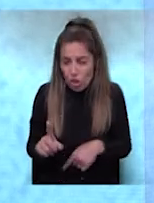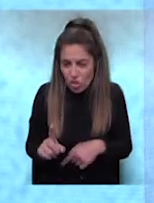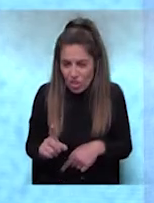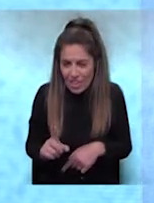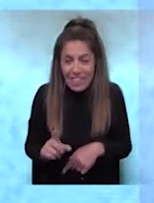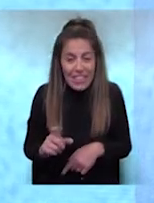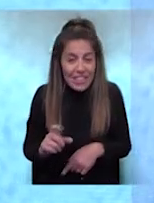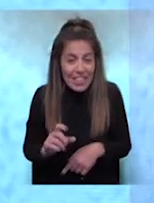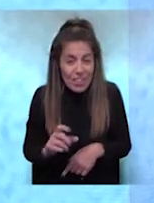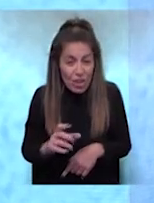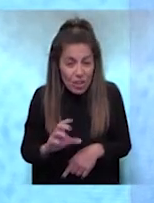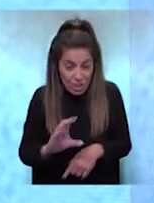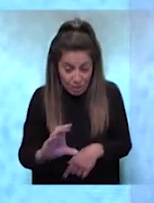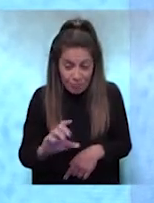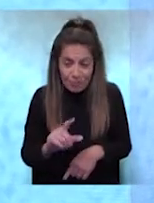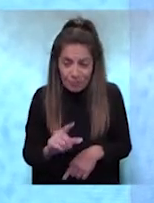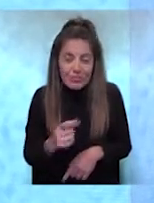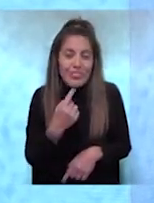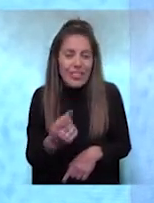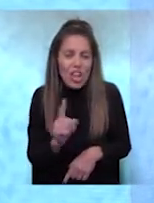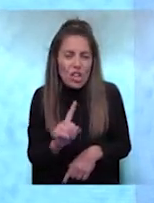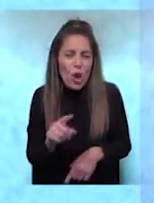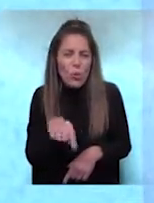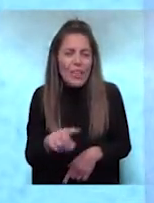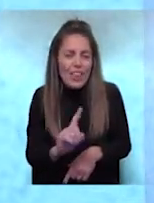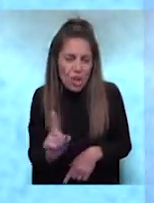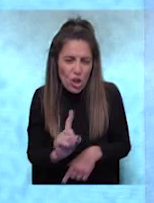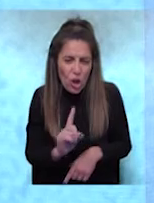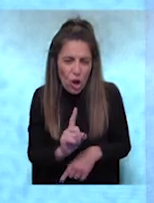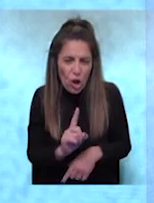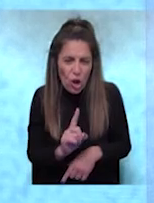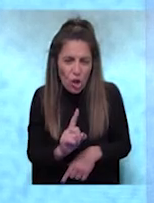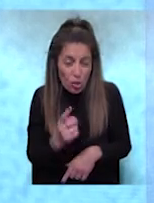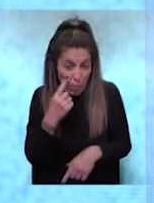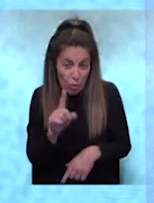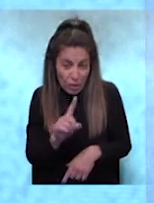¿Qué tiene ahí? Muestra. Una muestra. Porque dice, no, usted porque no la prueban. Usted.